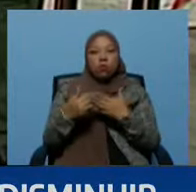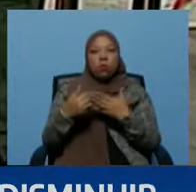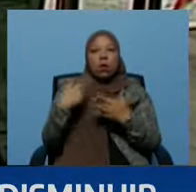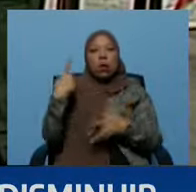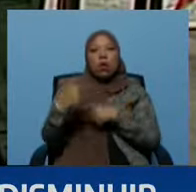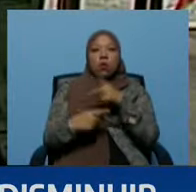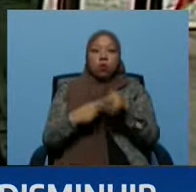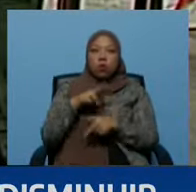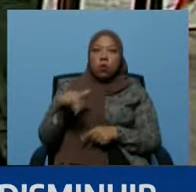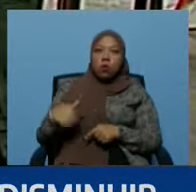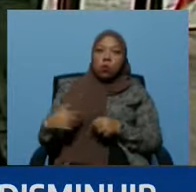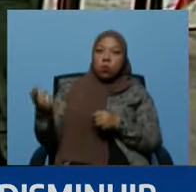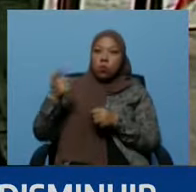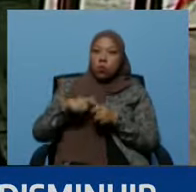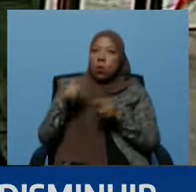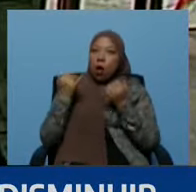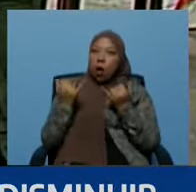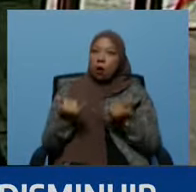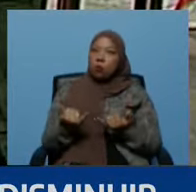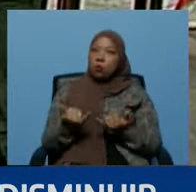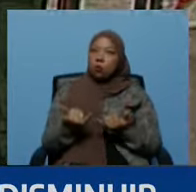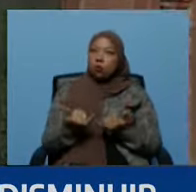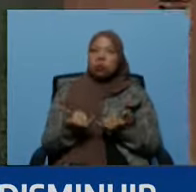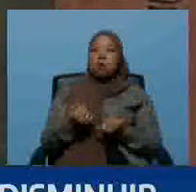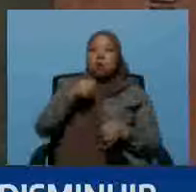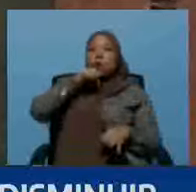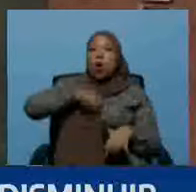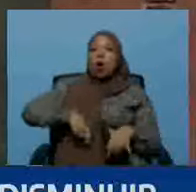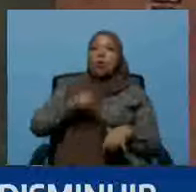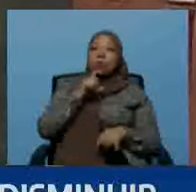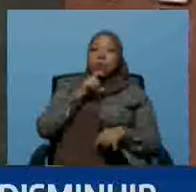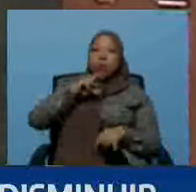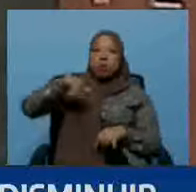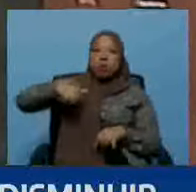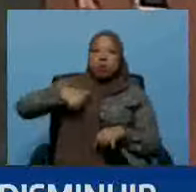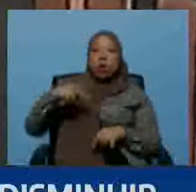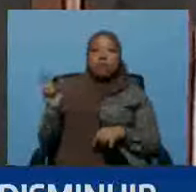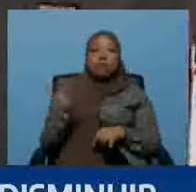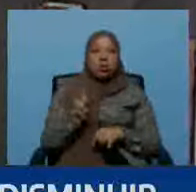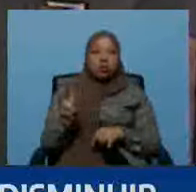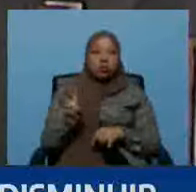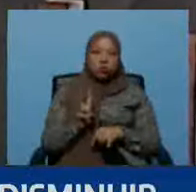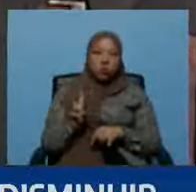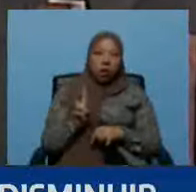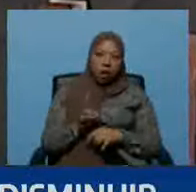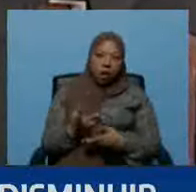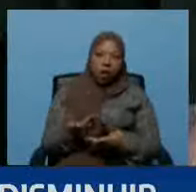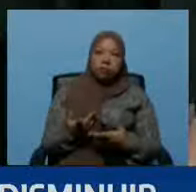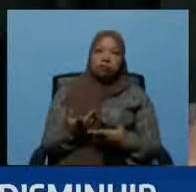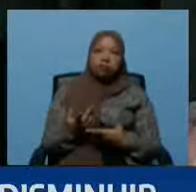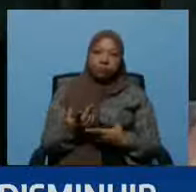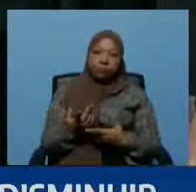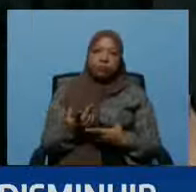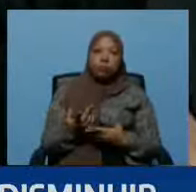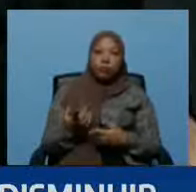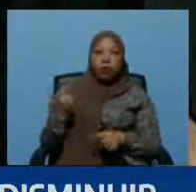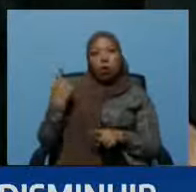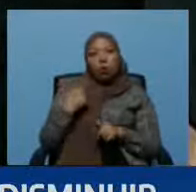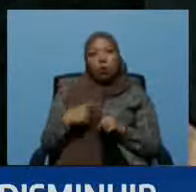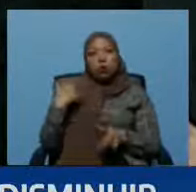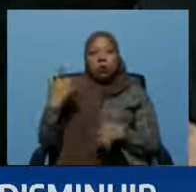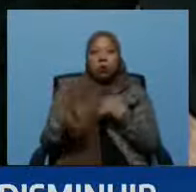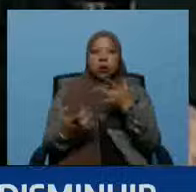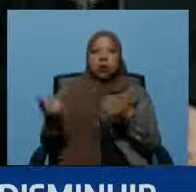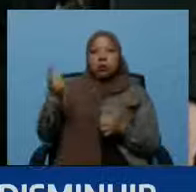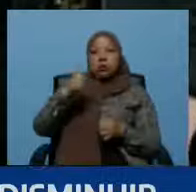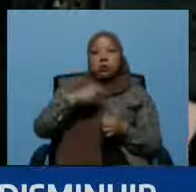redes sociales, que incluso en este momento histórico de nuestra nación ha venido de una u otra manera a